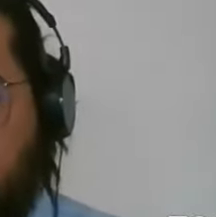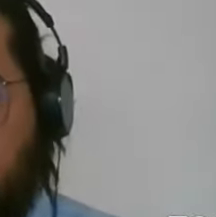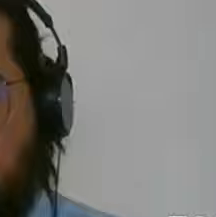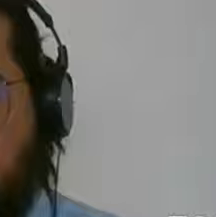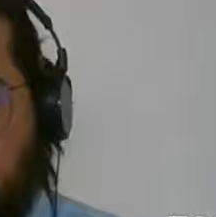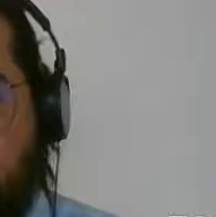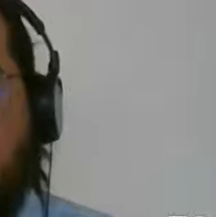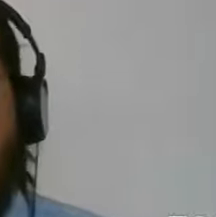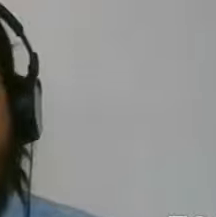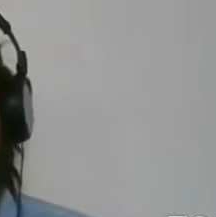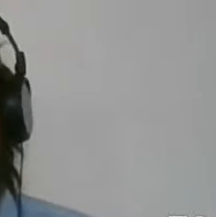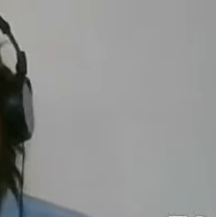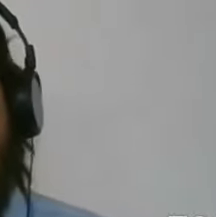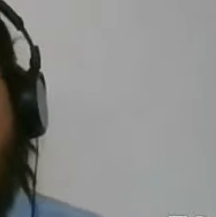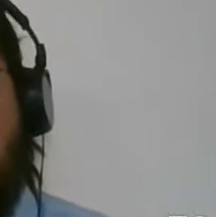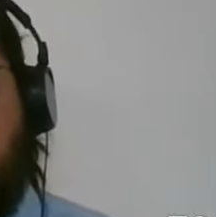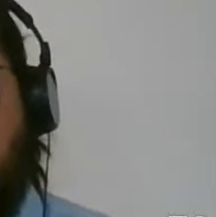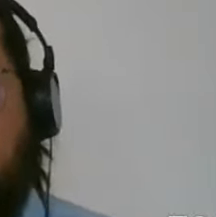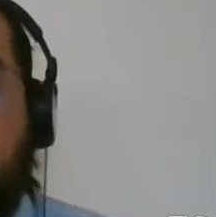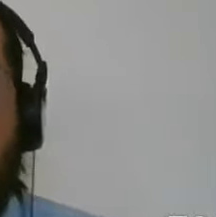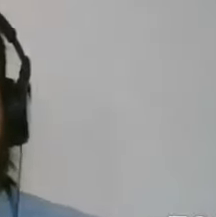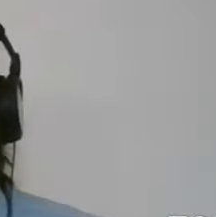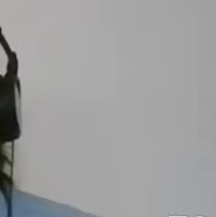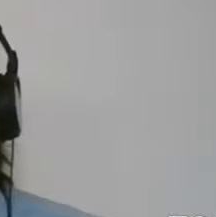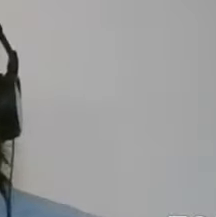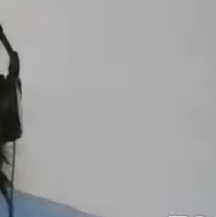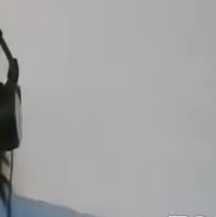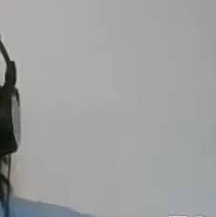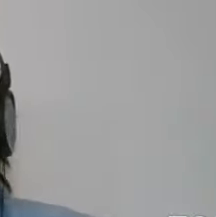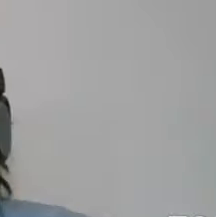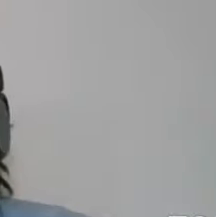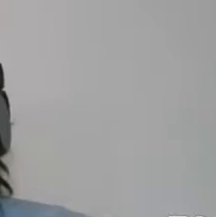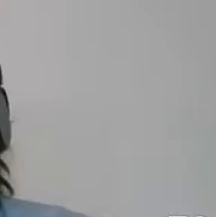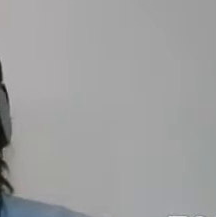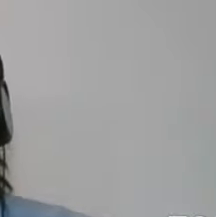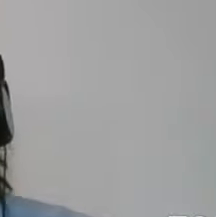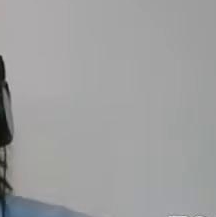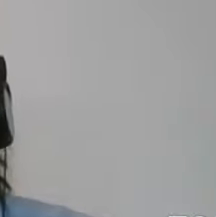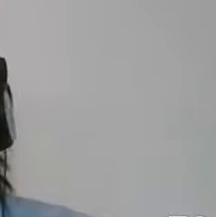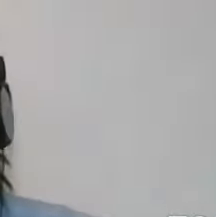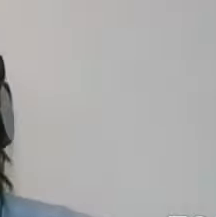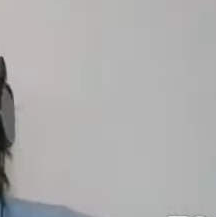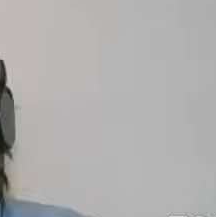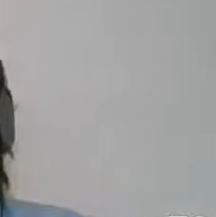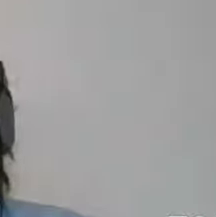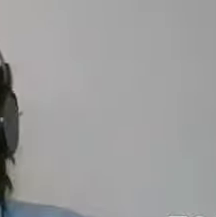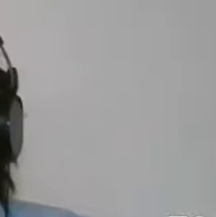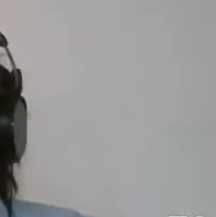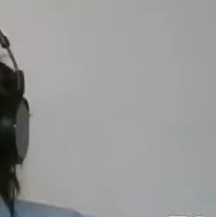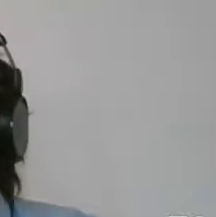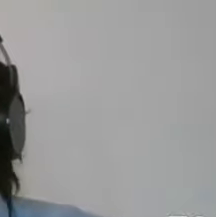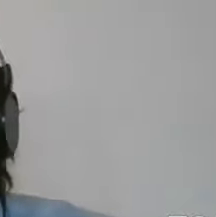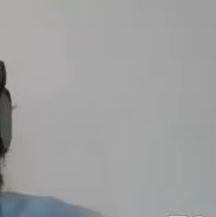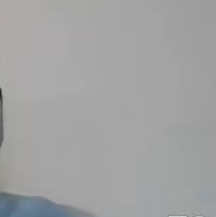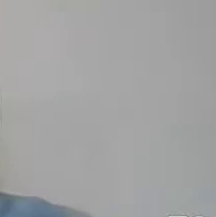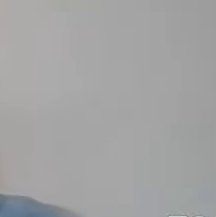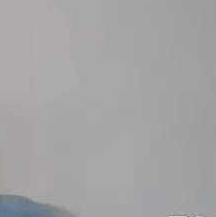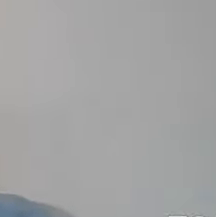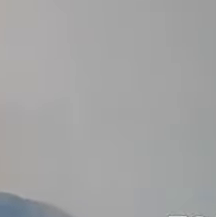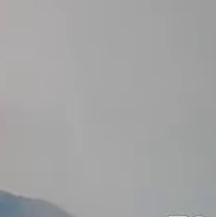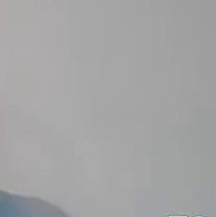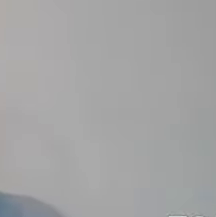y los criterios específicos que la Corte ha derivado en cada caso en concreto.